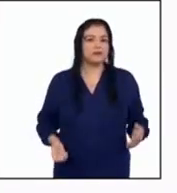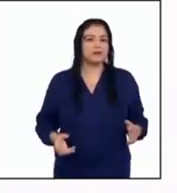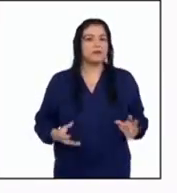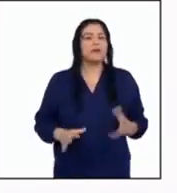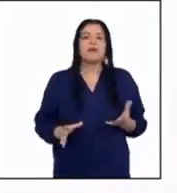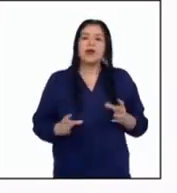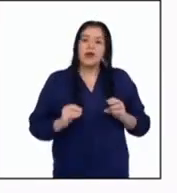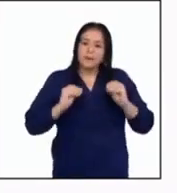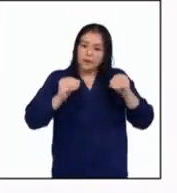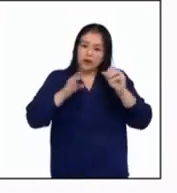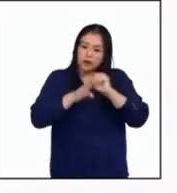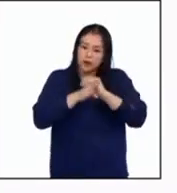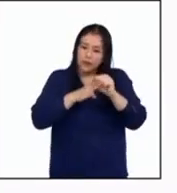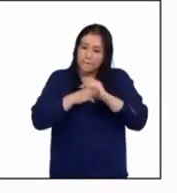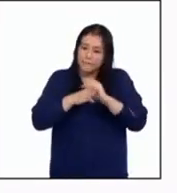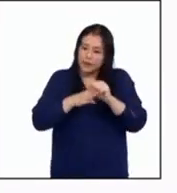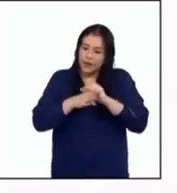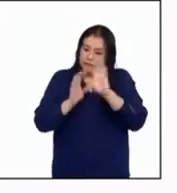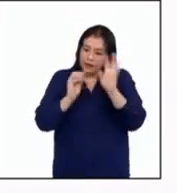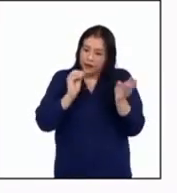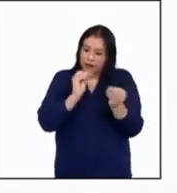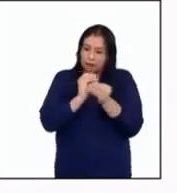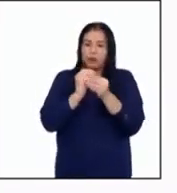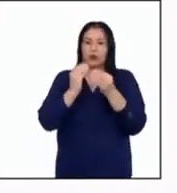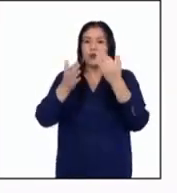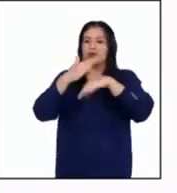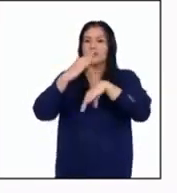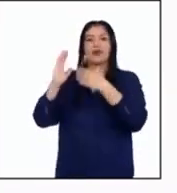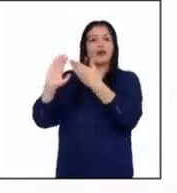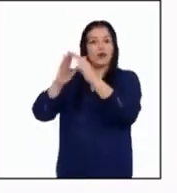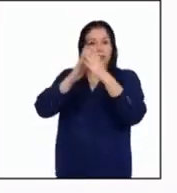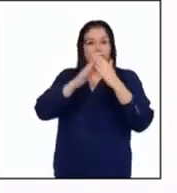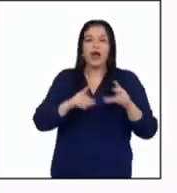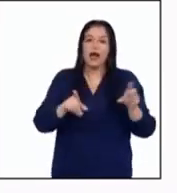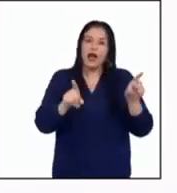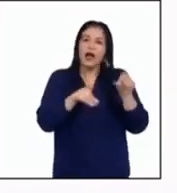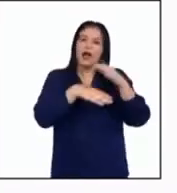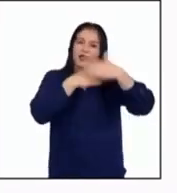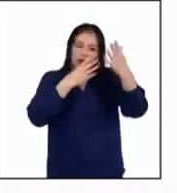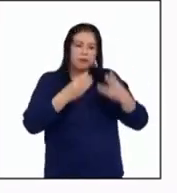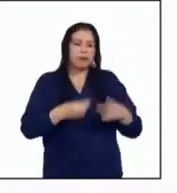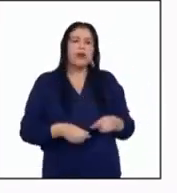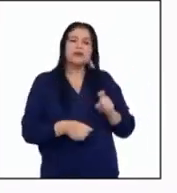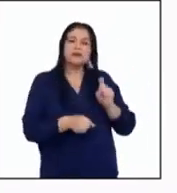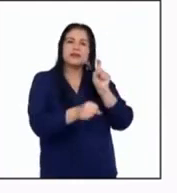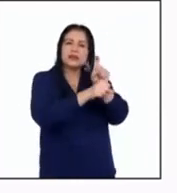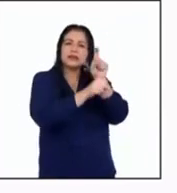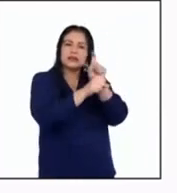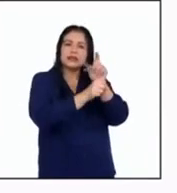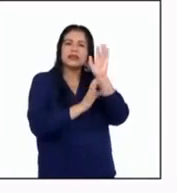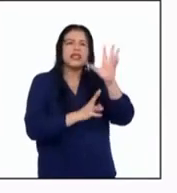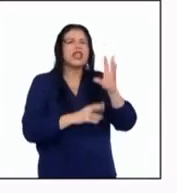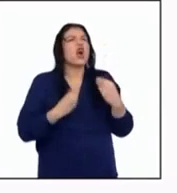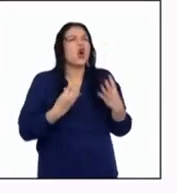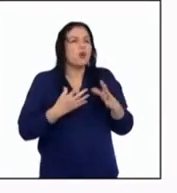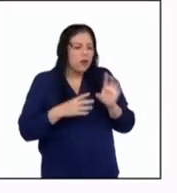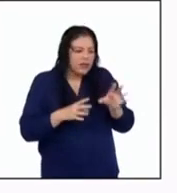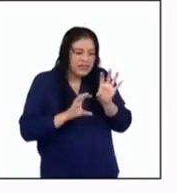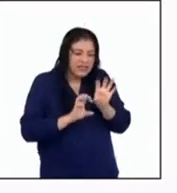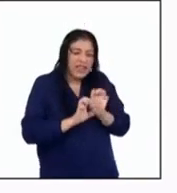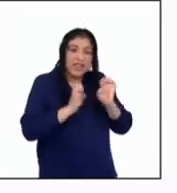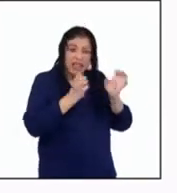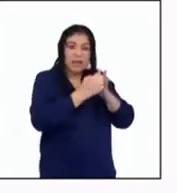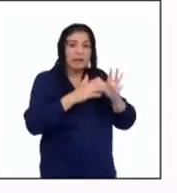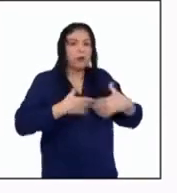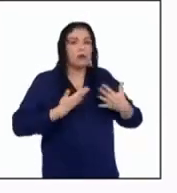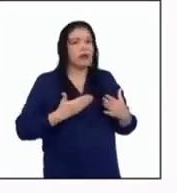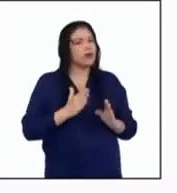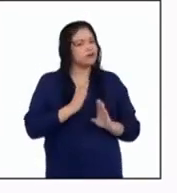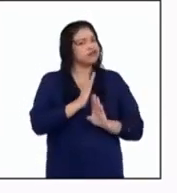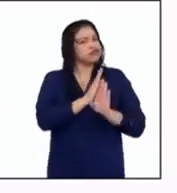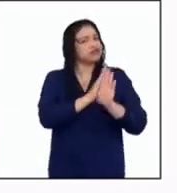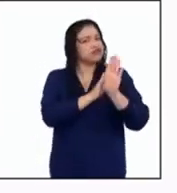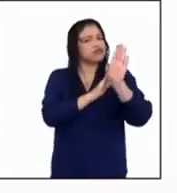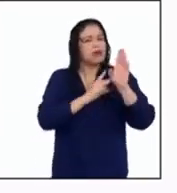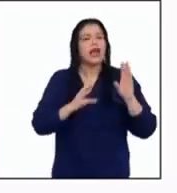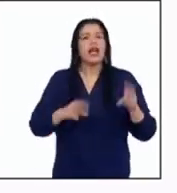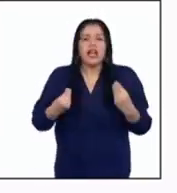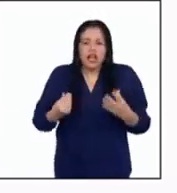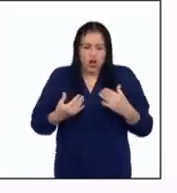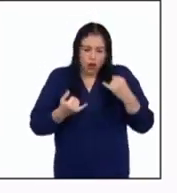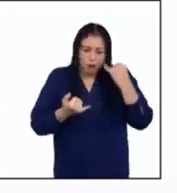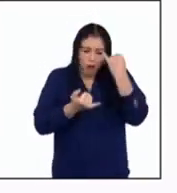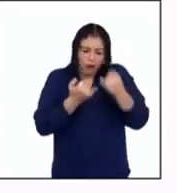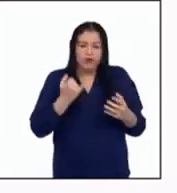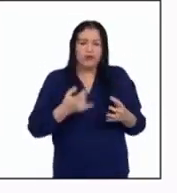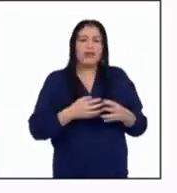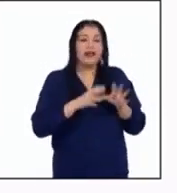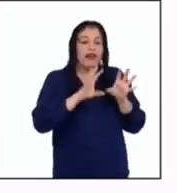implementan su proyecto en la comunidad y luego son capacitados en cómo ser un equipo de alto rendimiento y cómo evaluar el